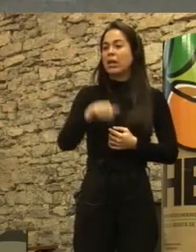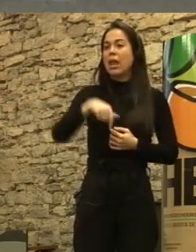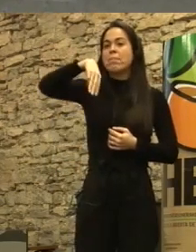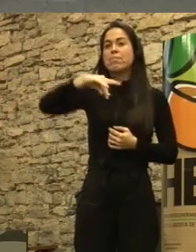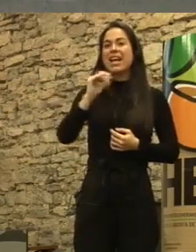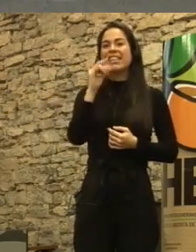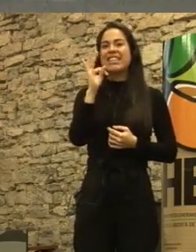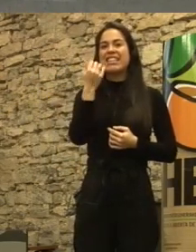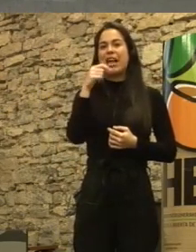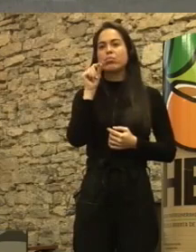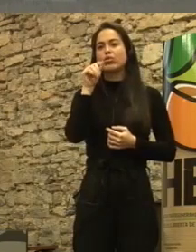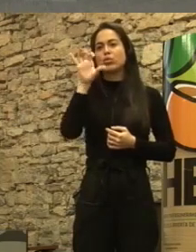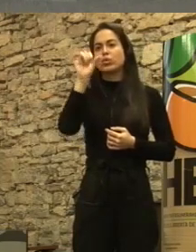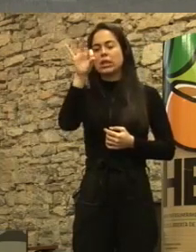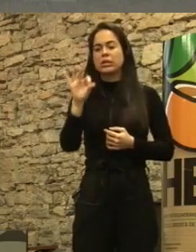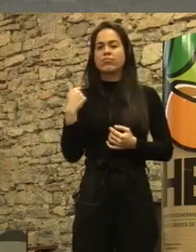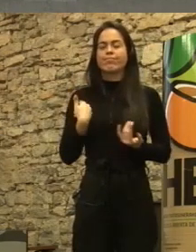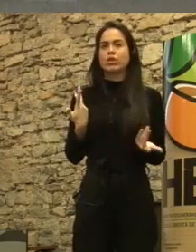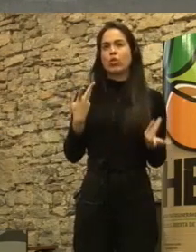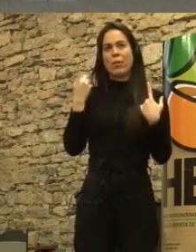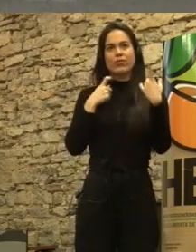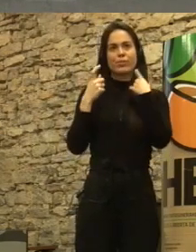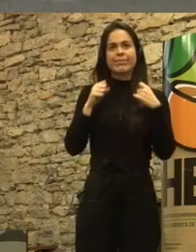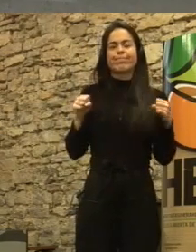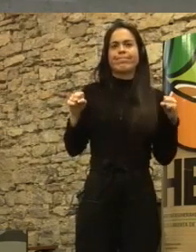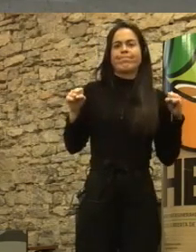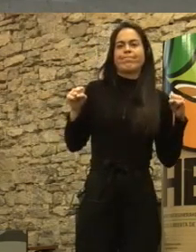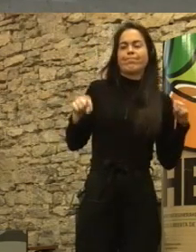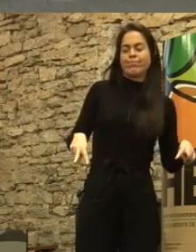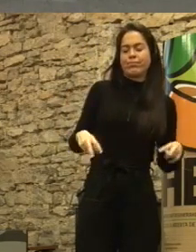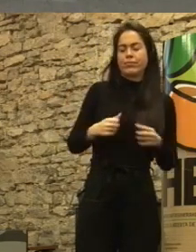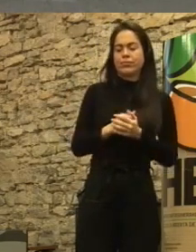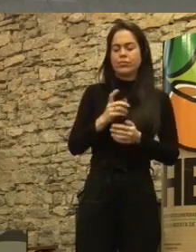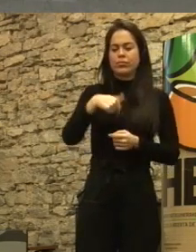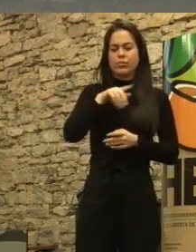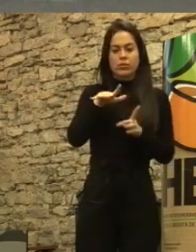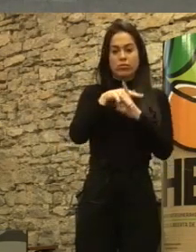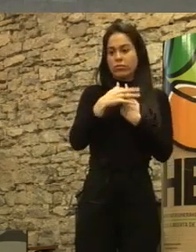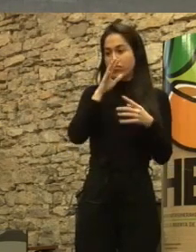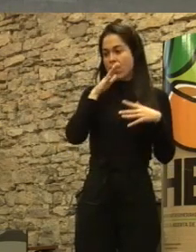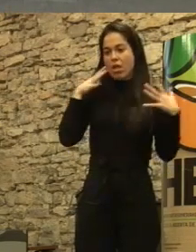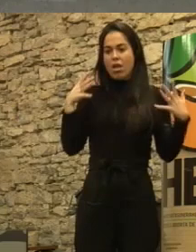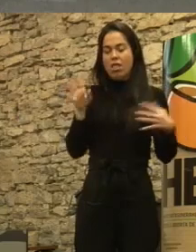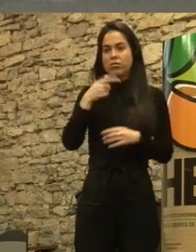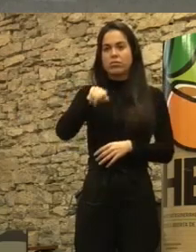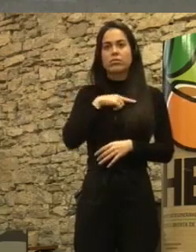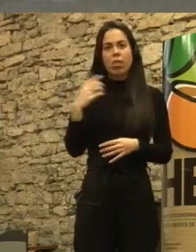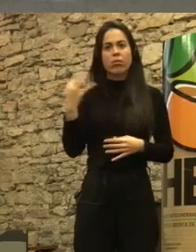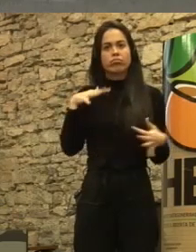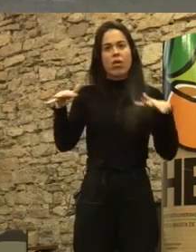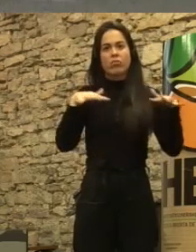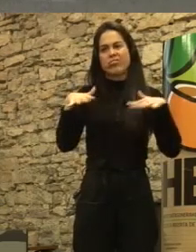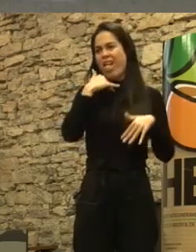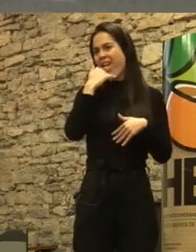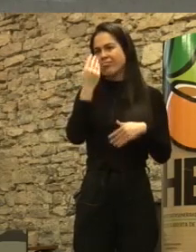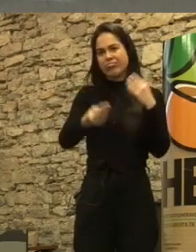de la desinformación como ese gran mal que tenemos ahora y esa situación en la que todos, de forma individual, tenemos que actuar, tenemos que hacer algo, porque